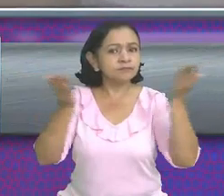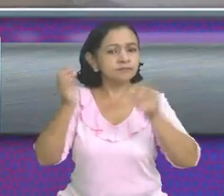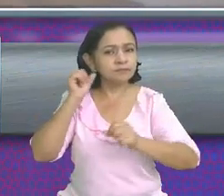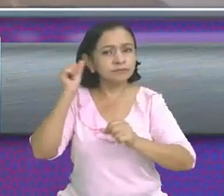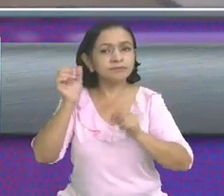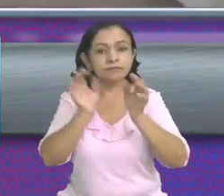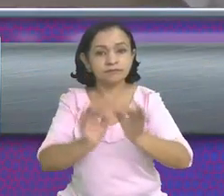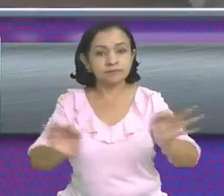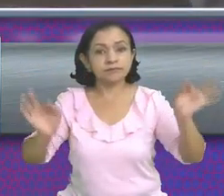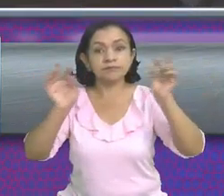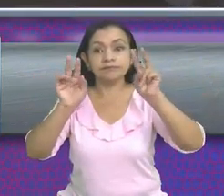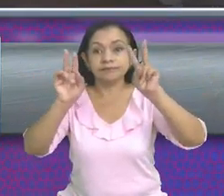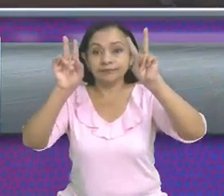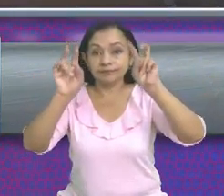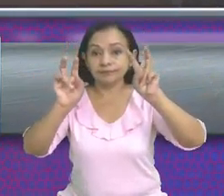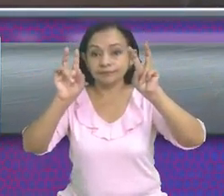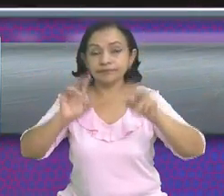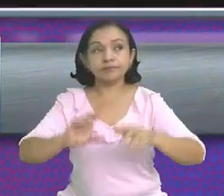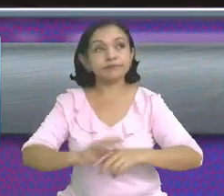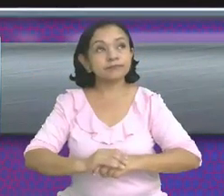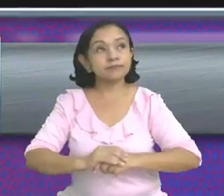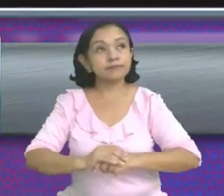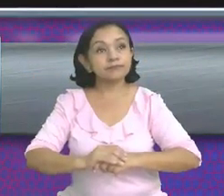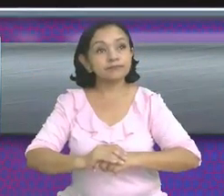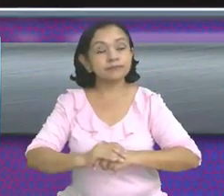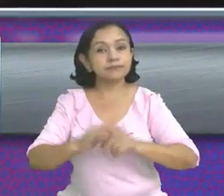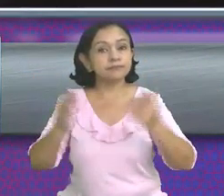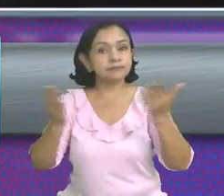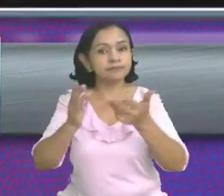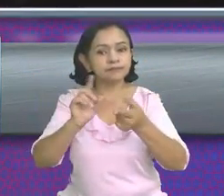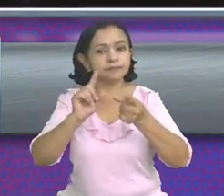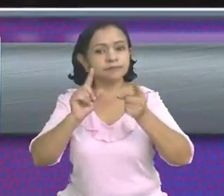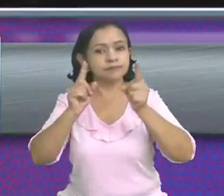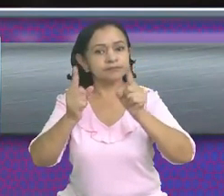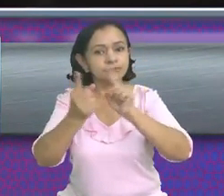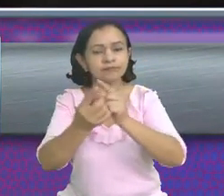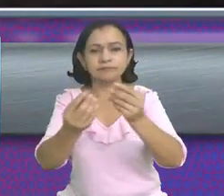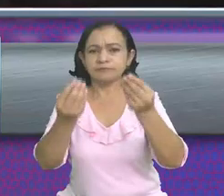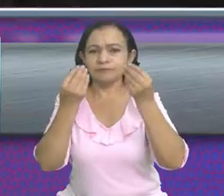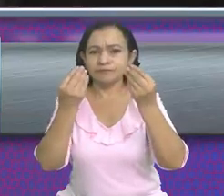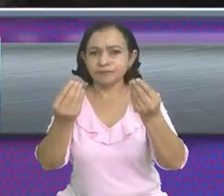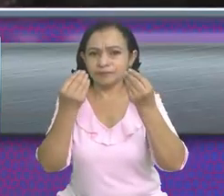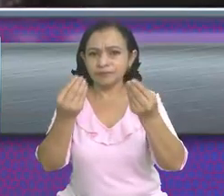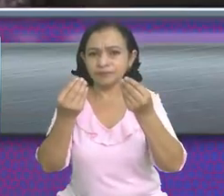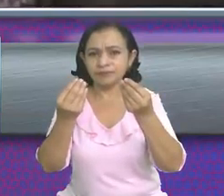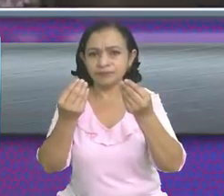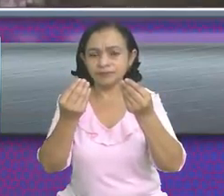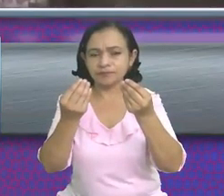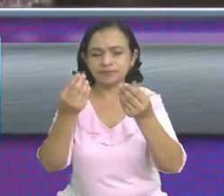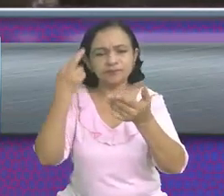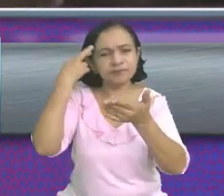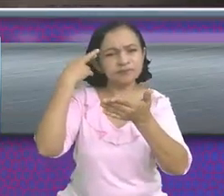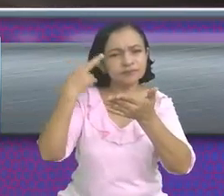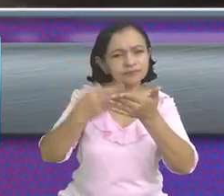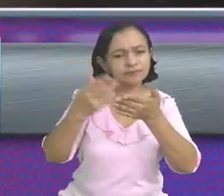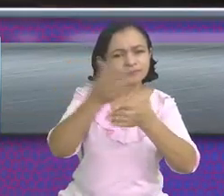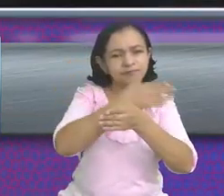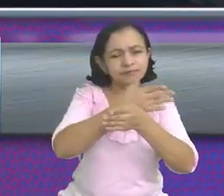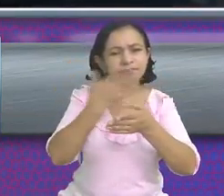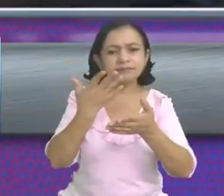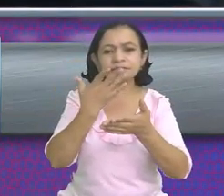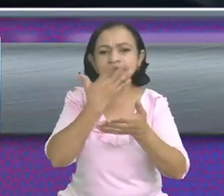muy importante porque en esto de que es una etapa evolutiva también ha habido muchos mitos en relación a la